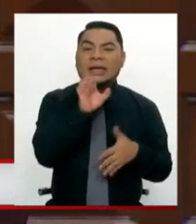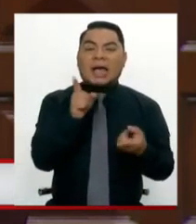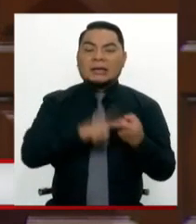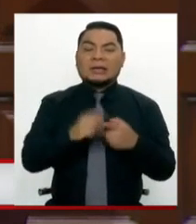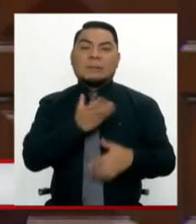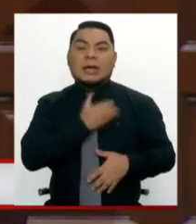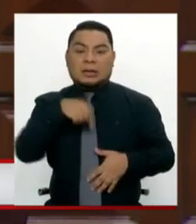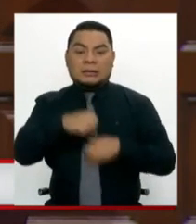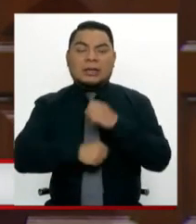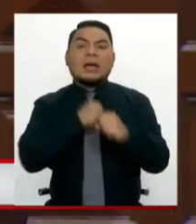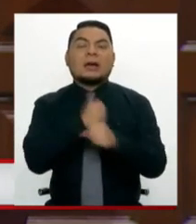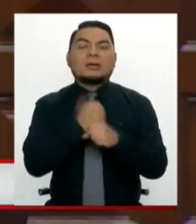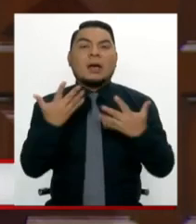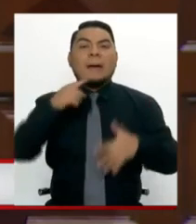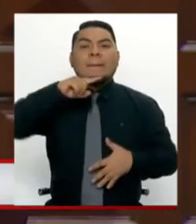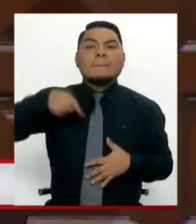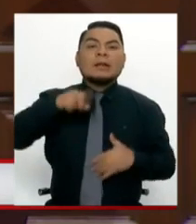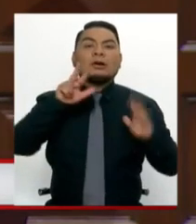mayo del presente año